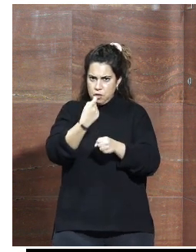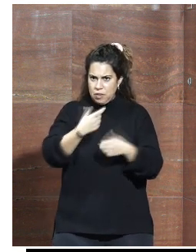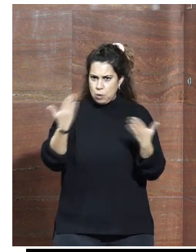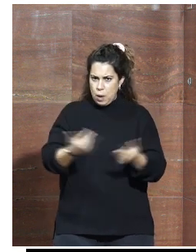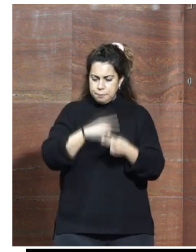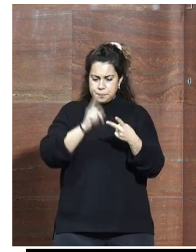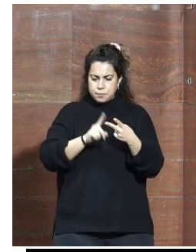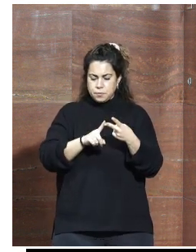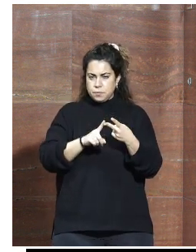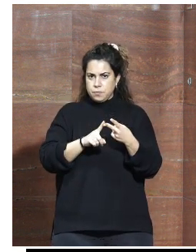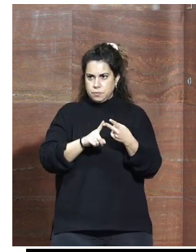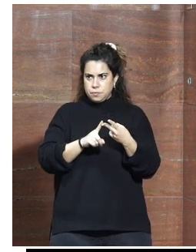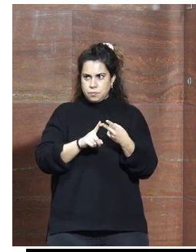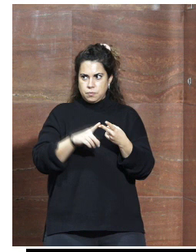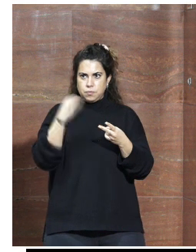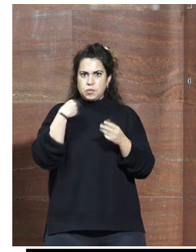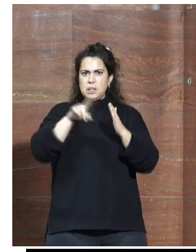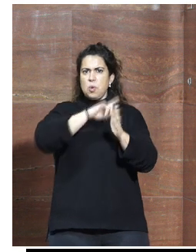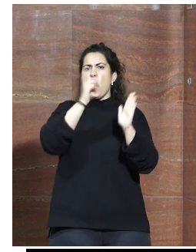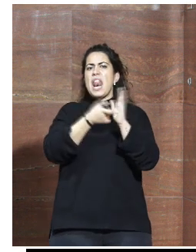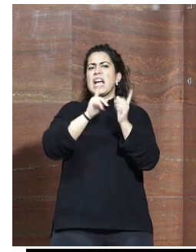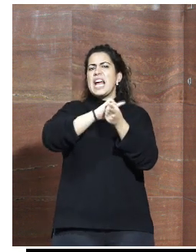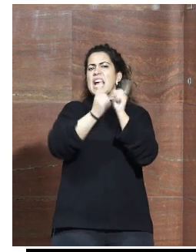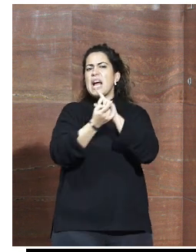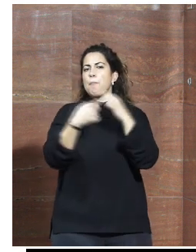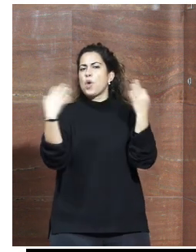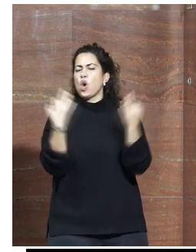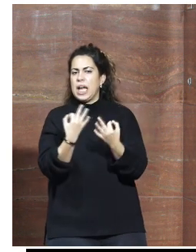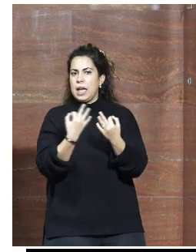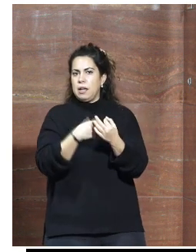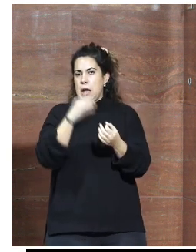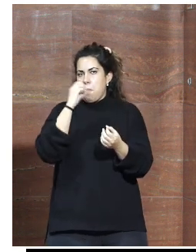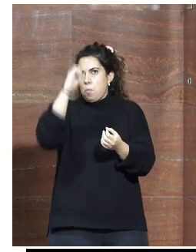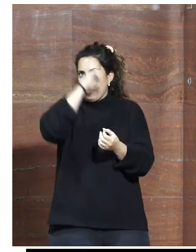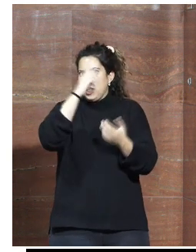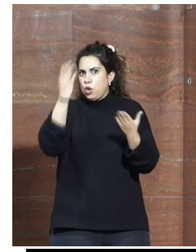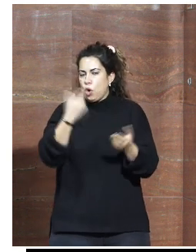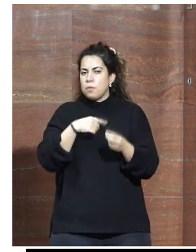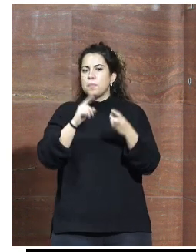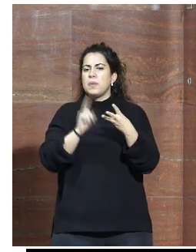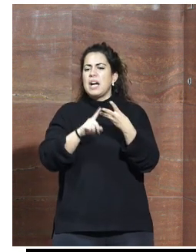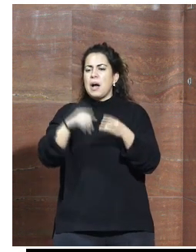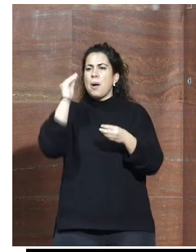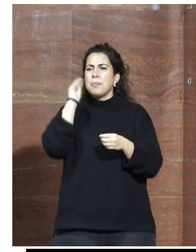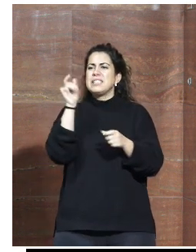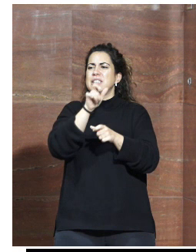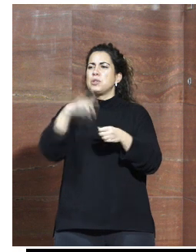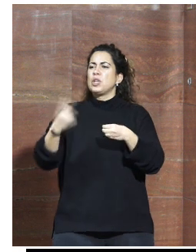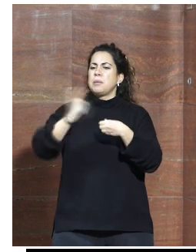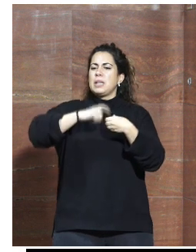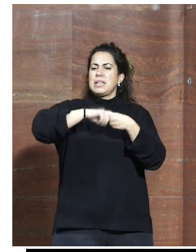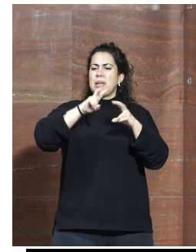medida cambiaría la legislación, nuestras actuaciones, cómo creéis que deberían participar las personas en estos